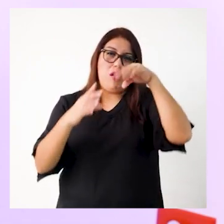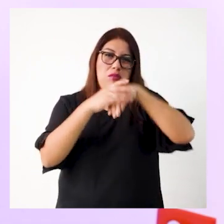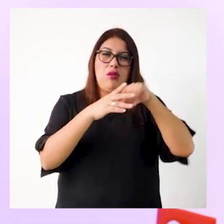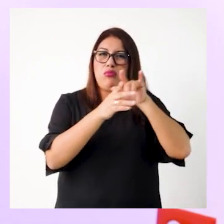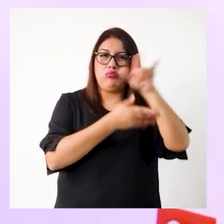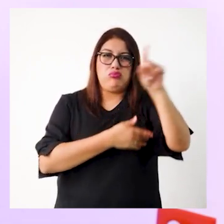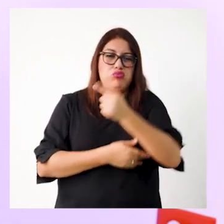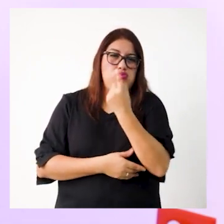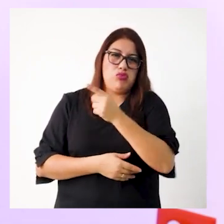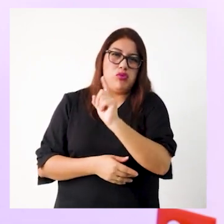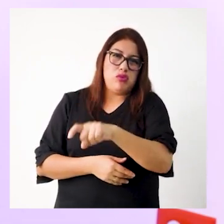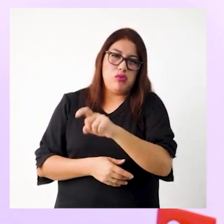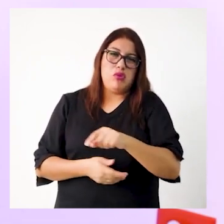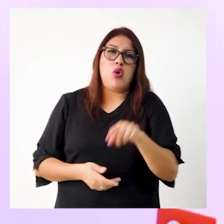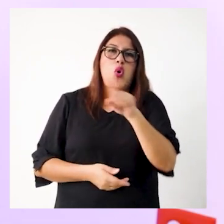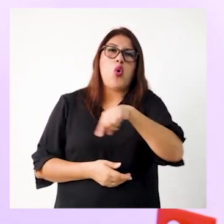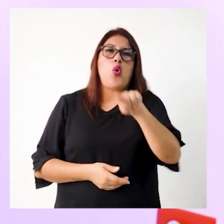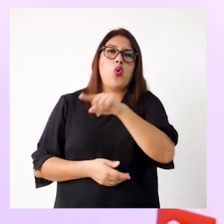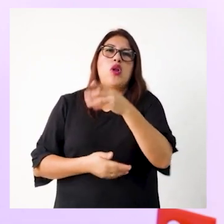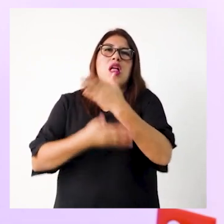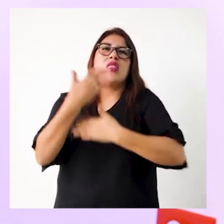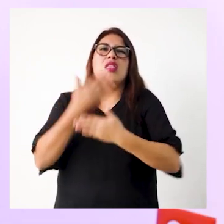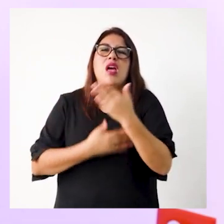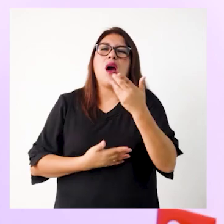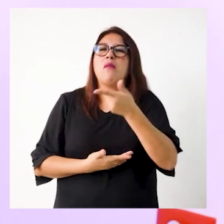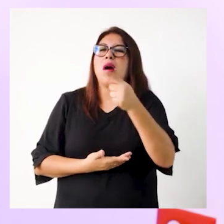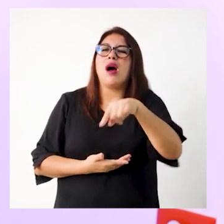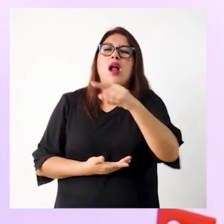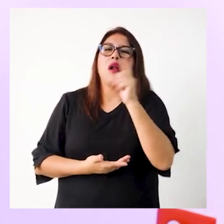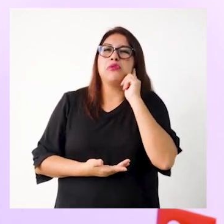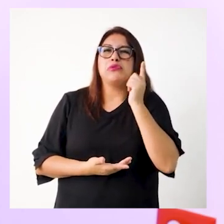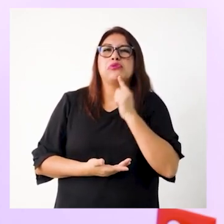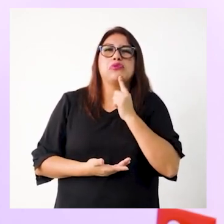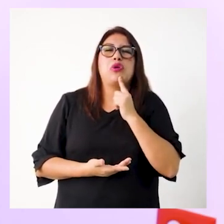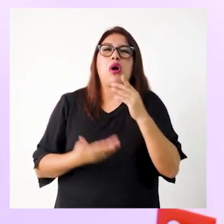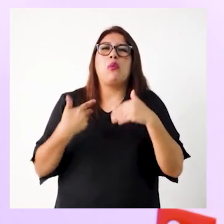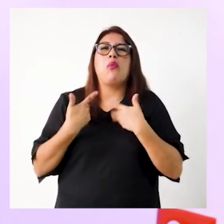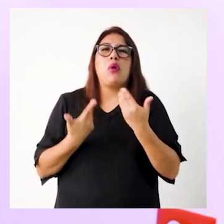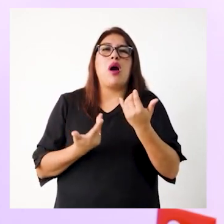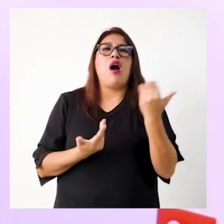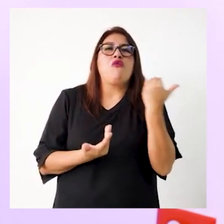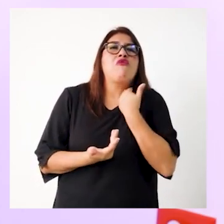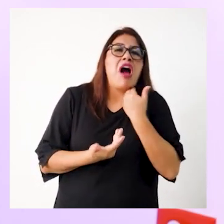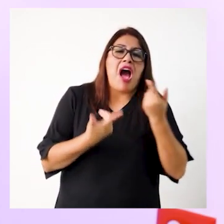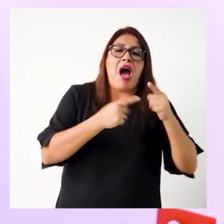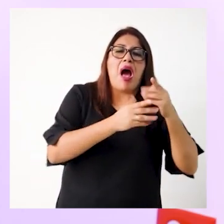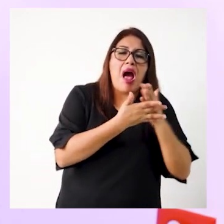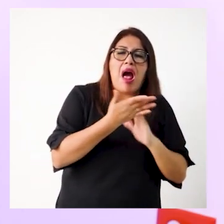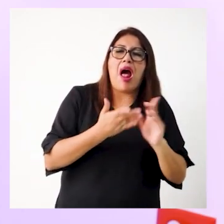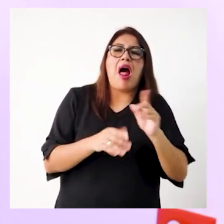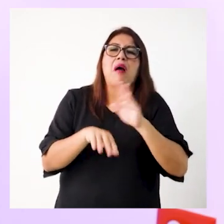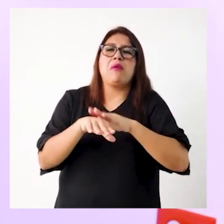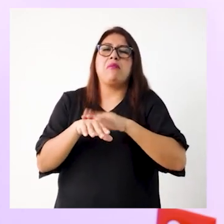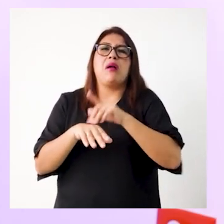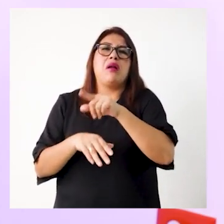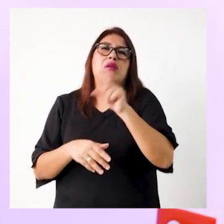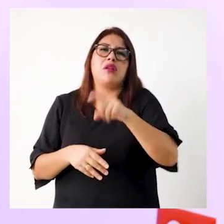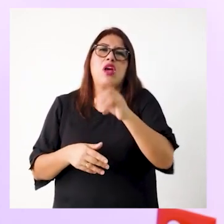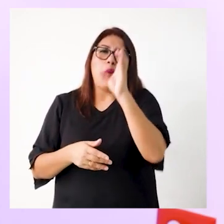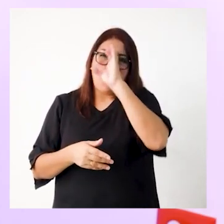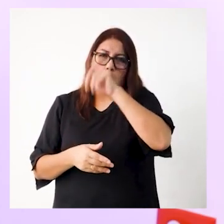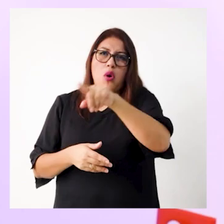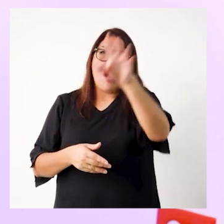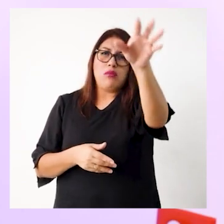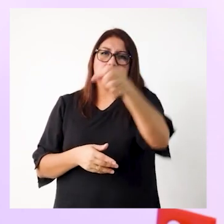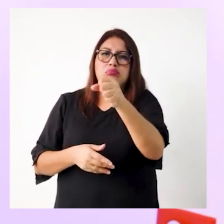4 personas, ustedes no pueden viajar solos porque ustedes son personas con discapacidad y de repente meten la pata y no nos responsabilizamos, así que tienen que comprar un pasaje